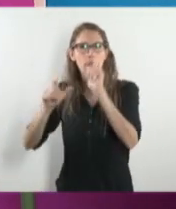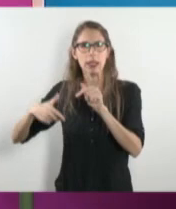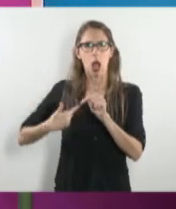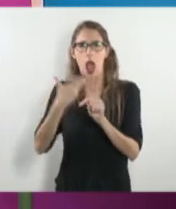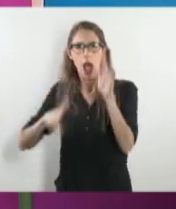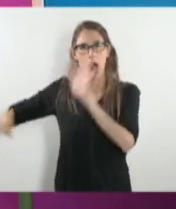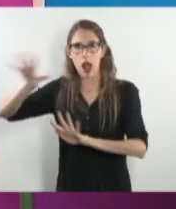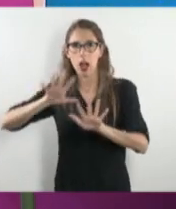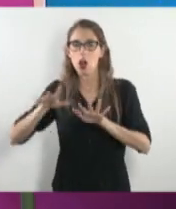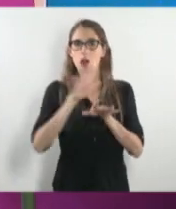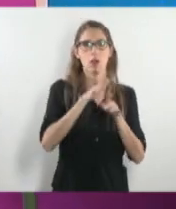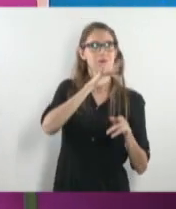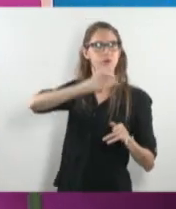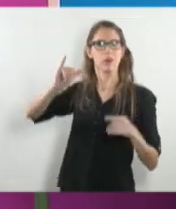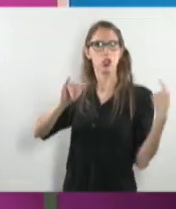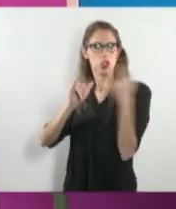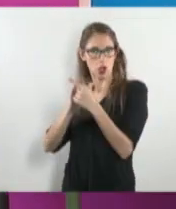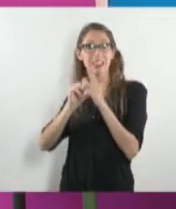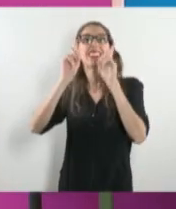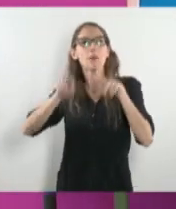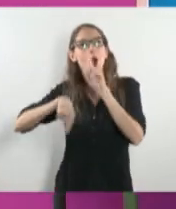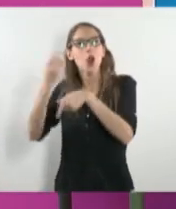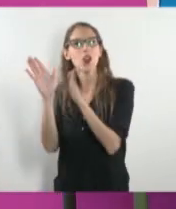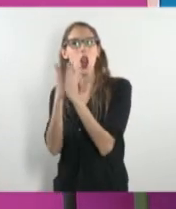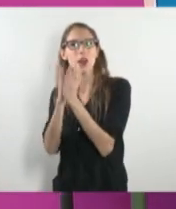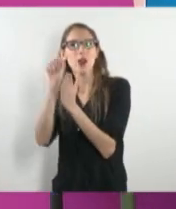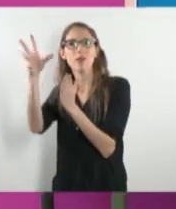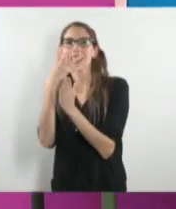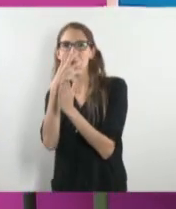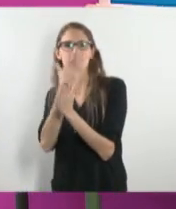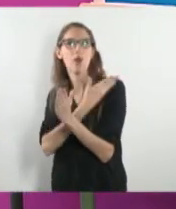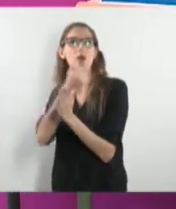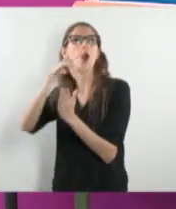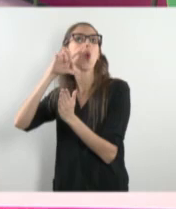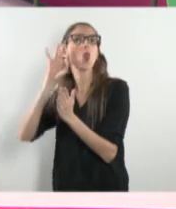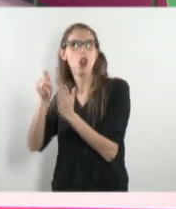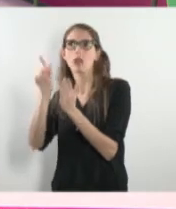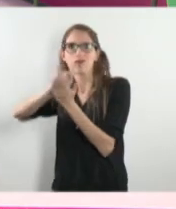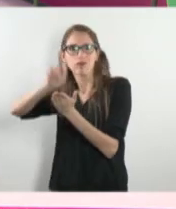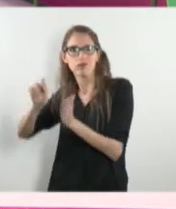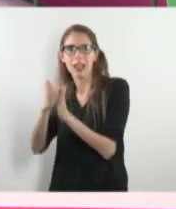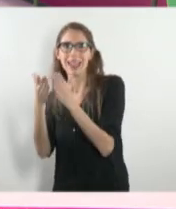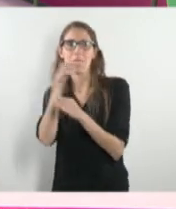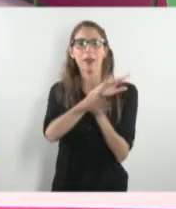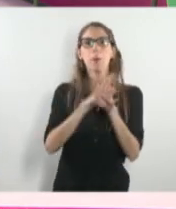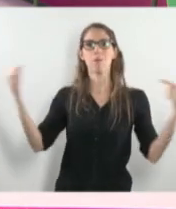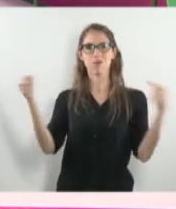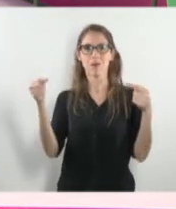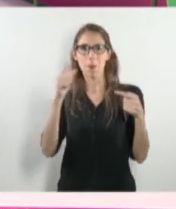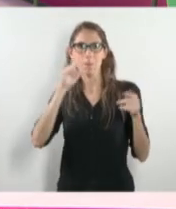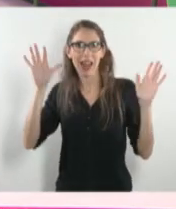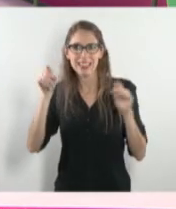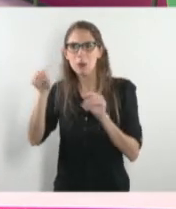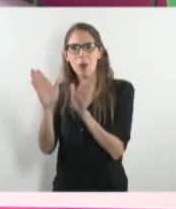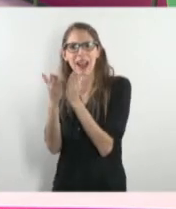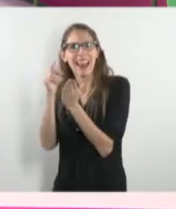menciona como el antifacundo, en contraposición a la obra de Sarmiento Facundo, que lo que hace es demonizar la figura